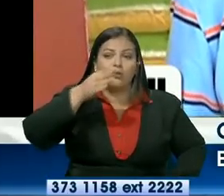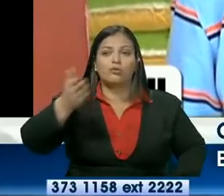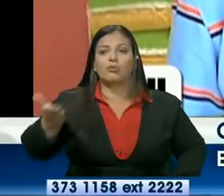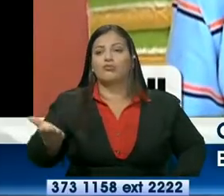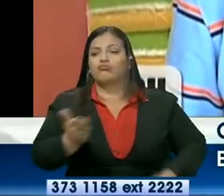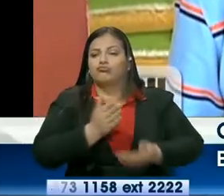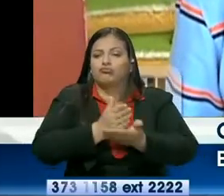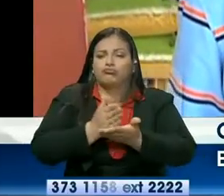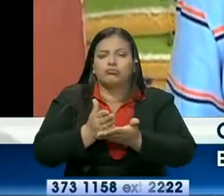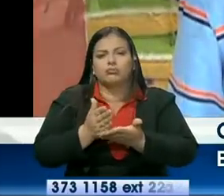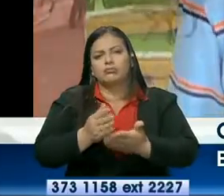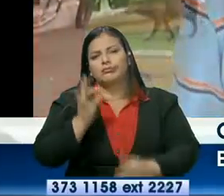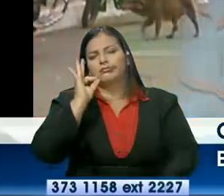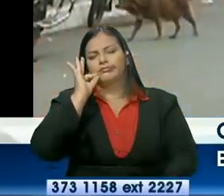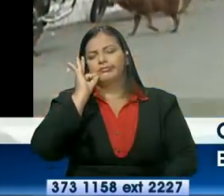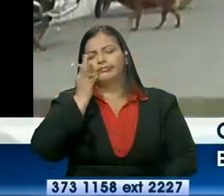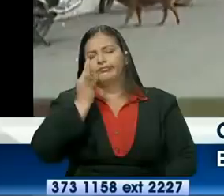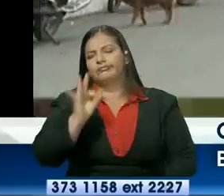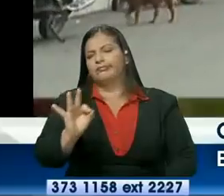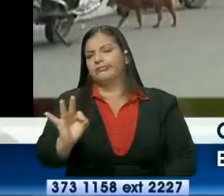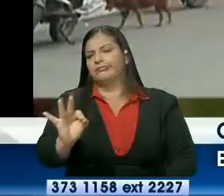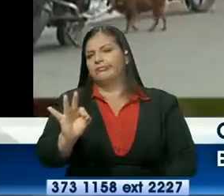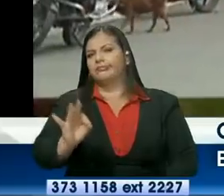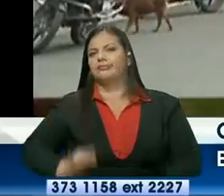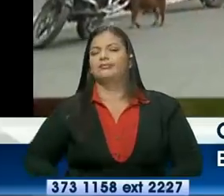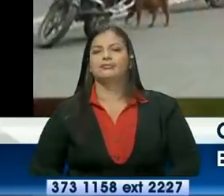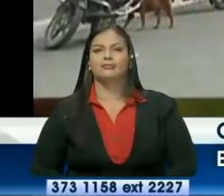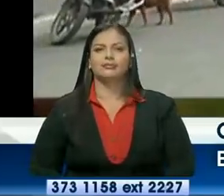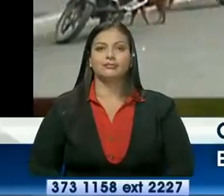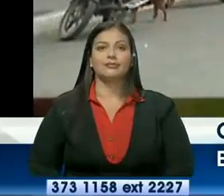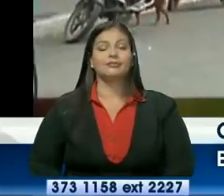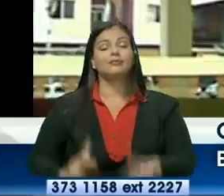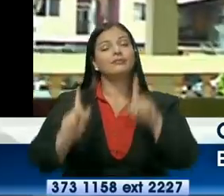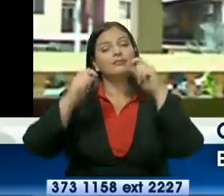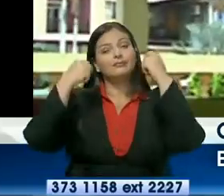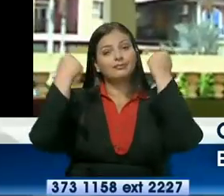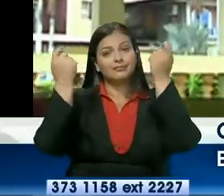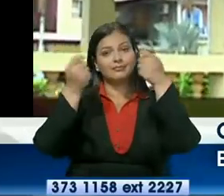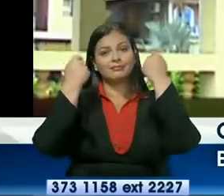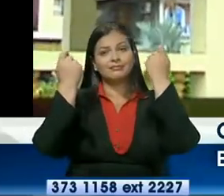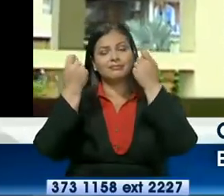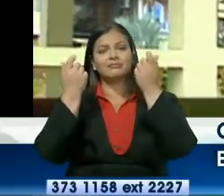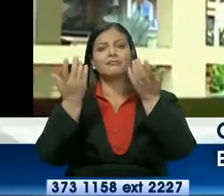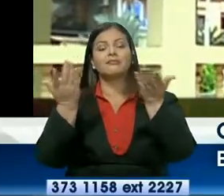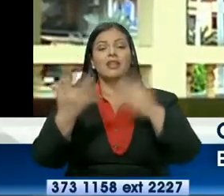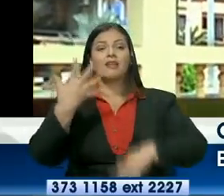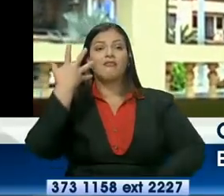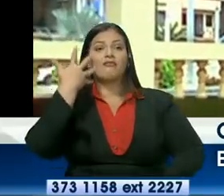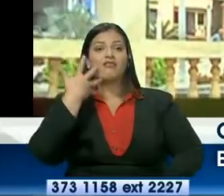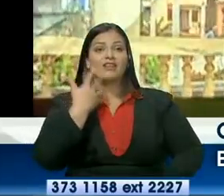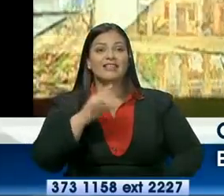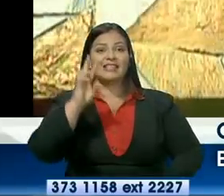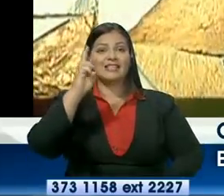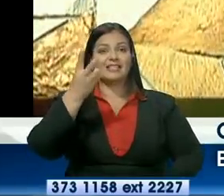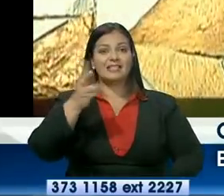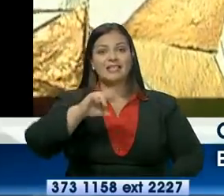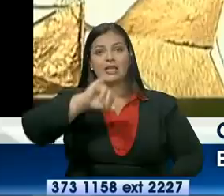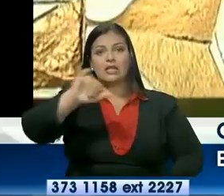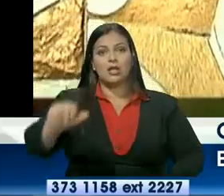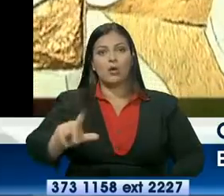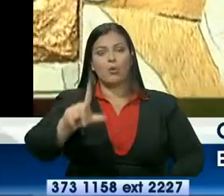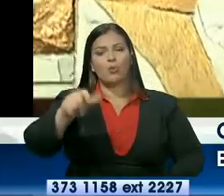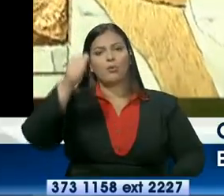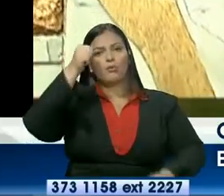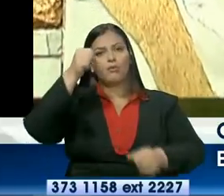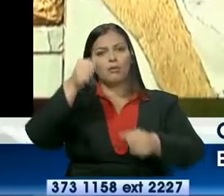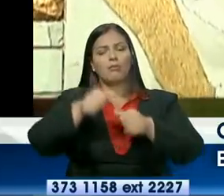están invitados muy cordialmente. Entre las principales festividades destacan el 16 de julio, Día de la Virgen